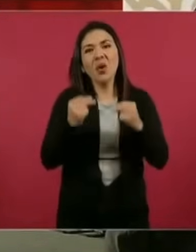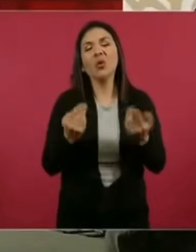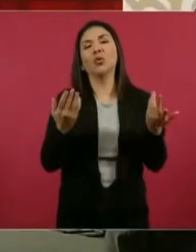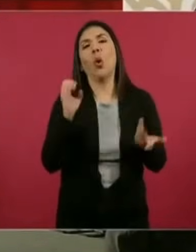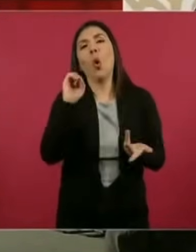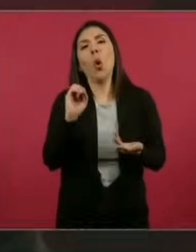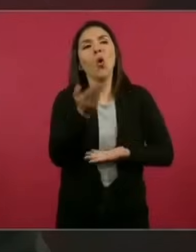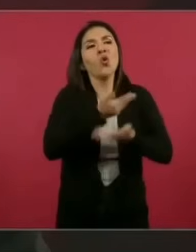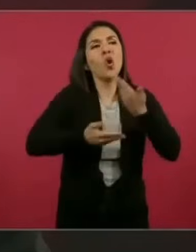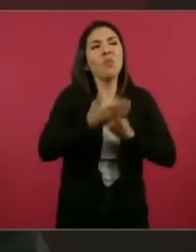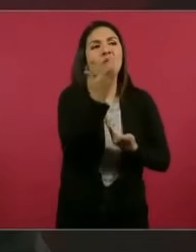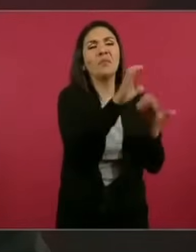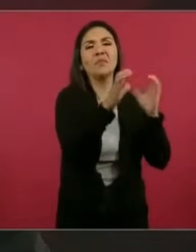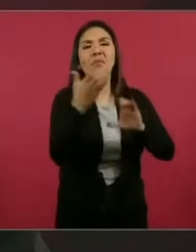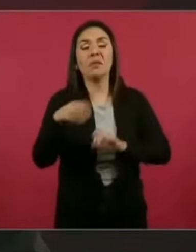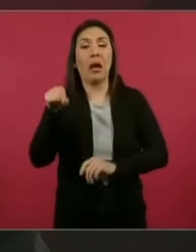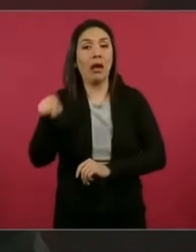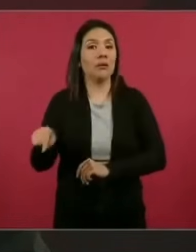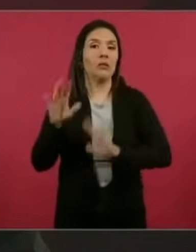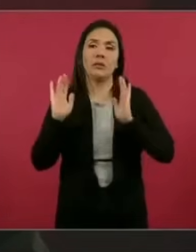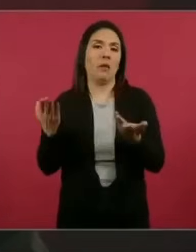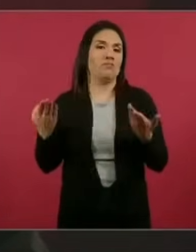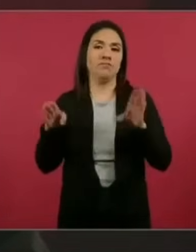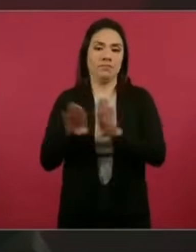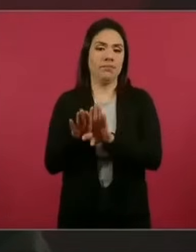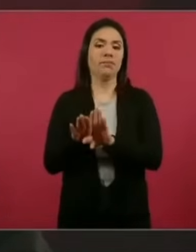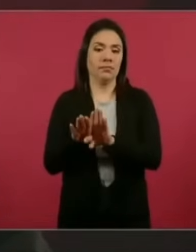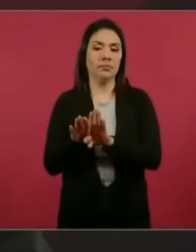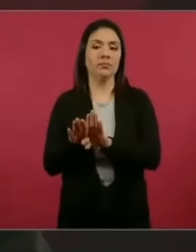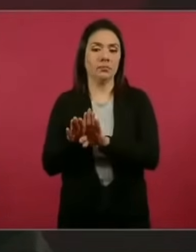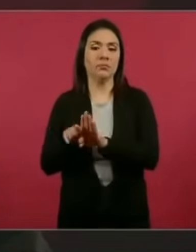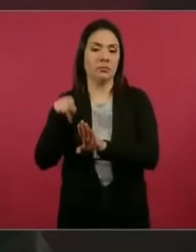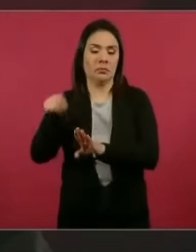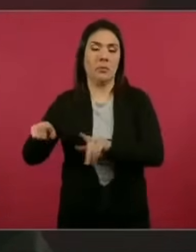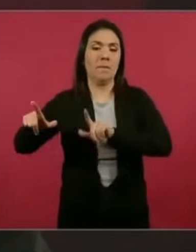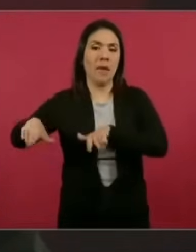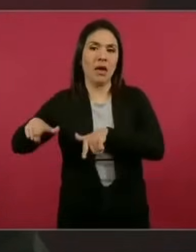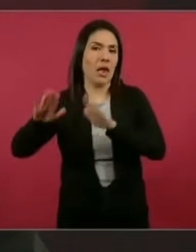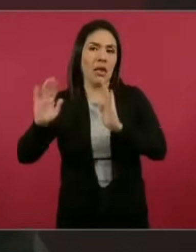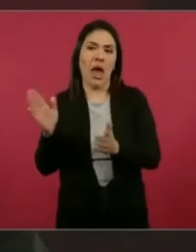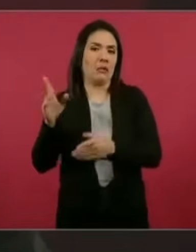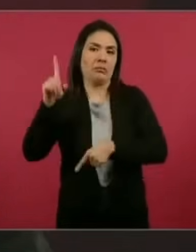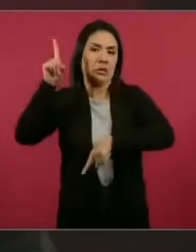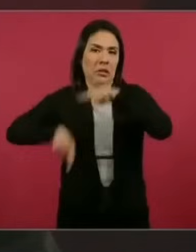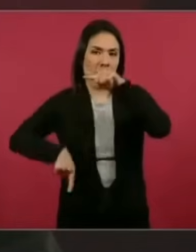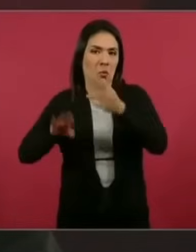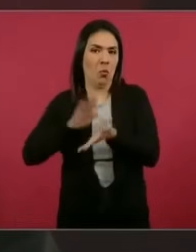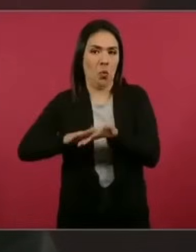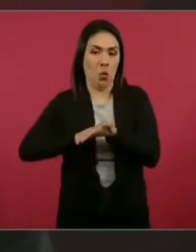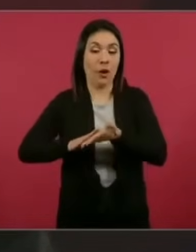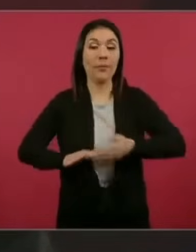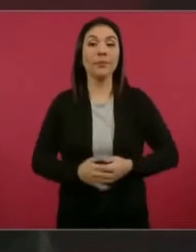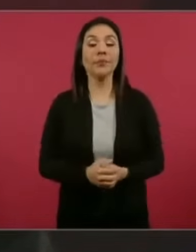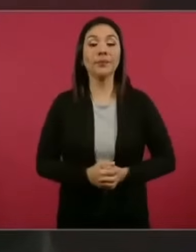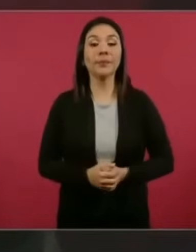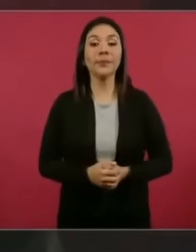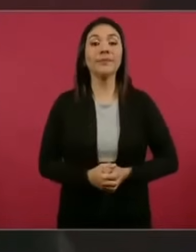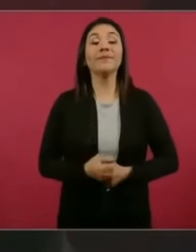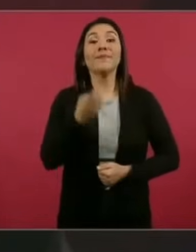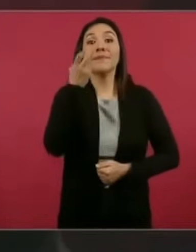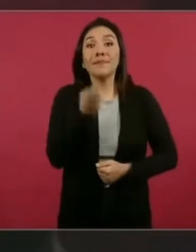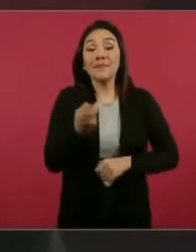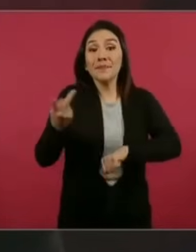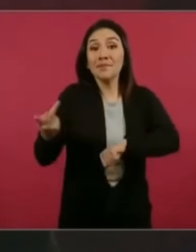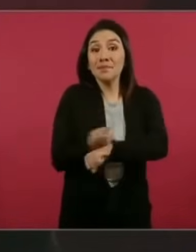o compartiendo, ya no se está haciendo, ya ese sitio se dio de baja. Así que a partir de